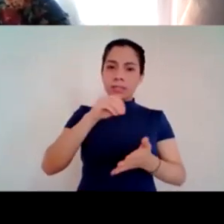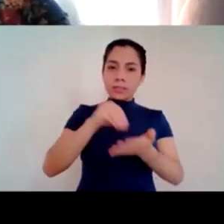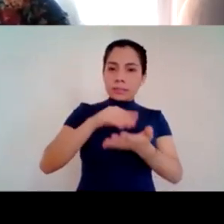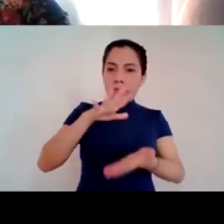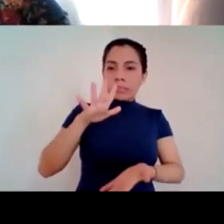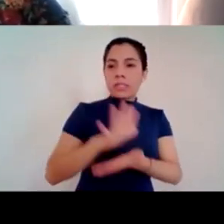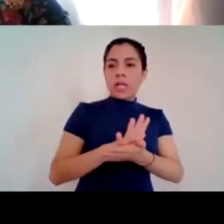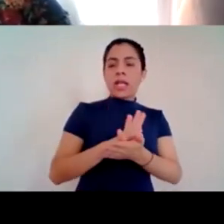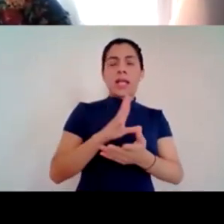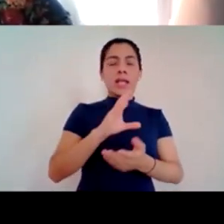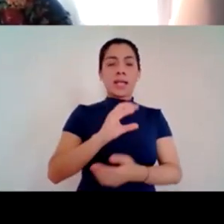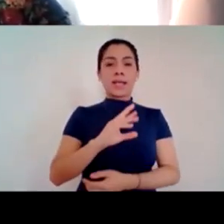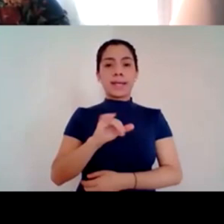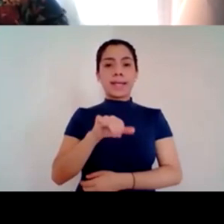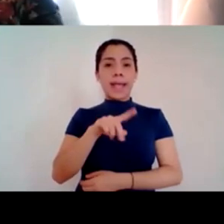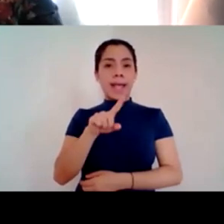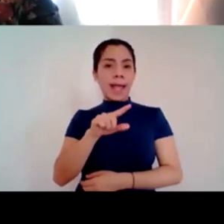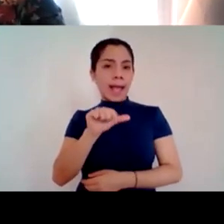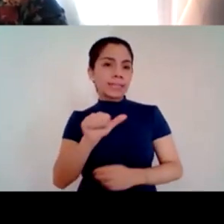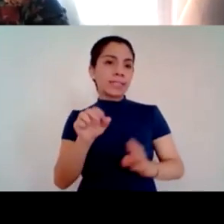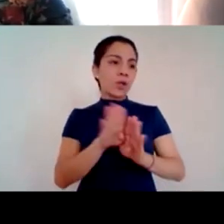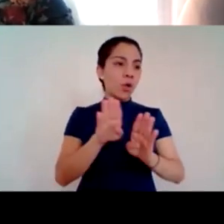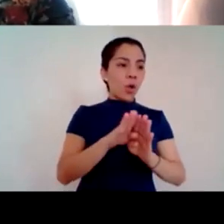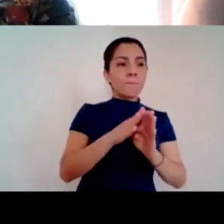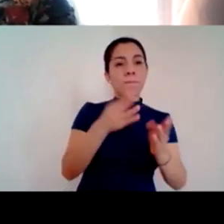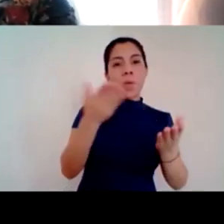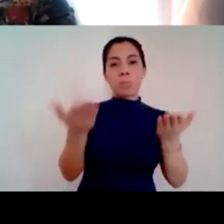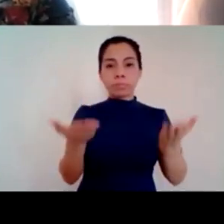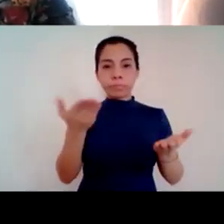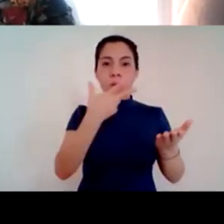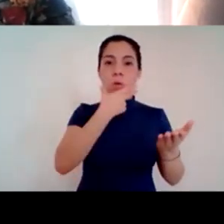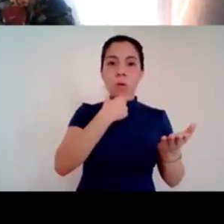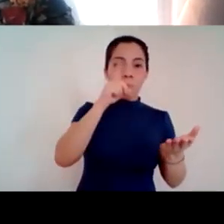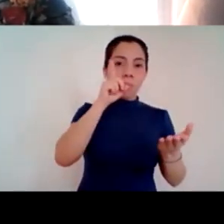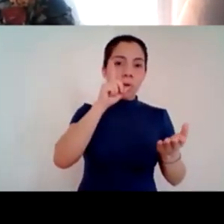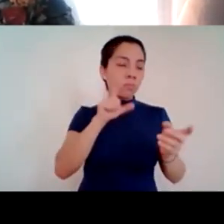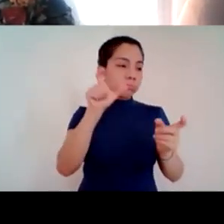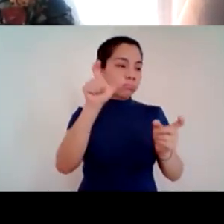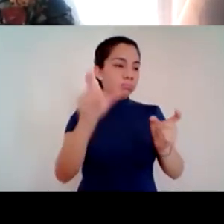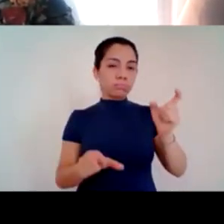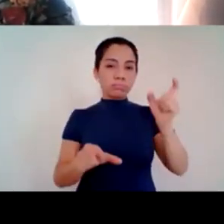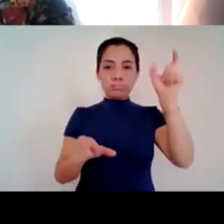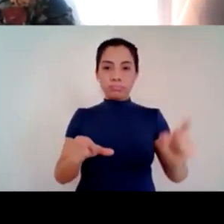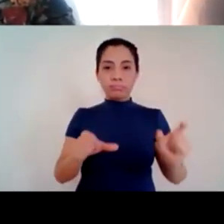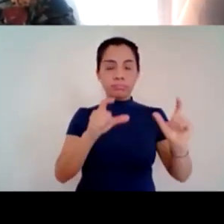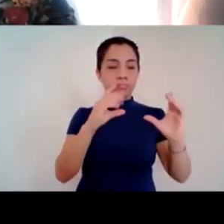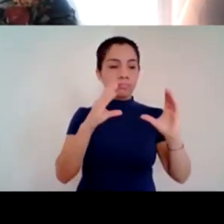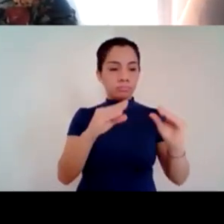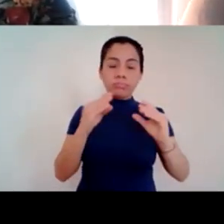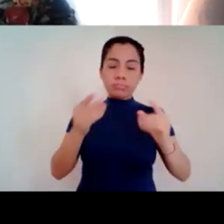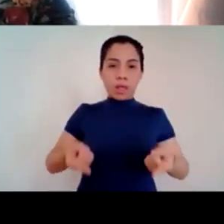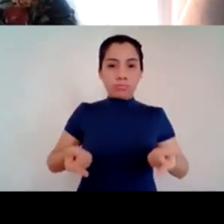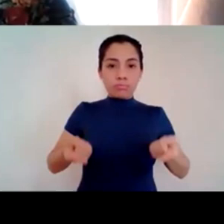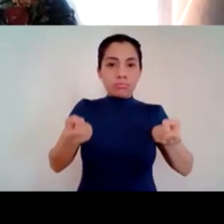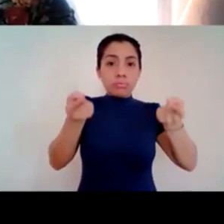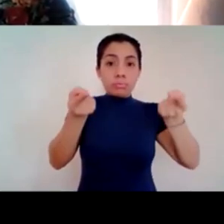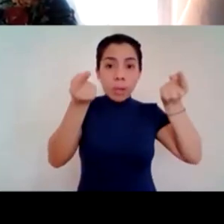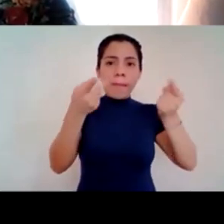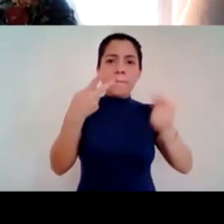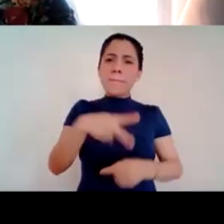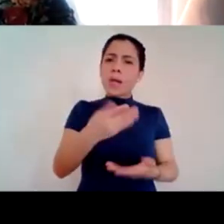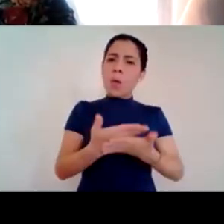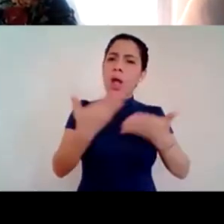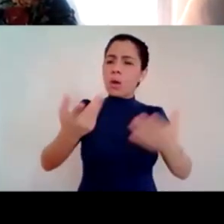crianza y los estereotipos de género y demás también sería interesante reflexionar sobre cuál es el concepto que